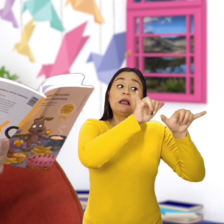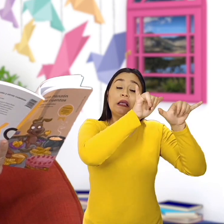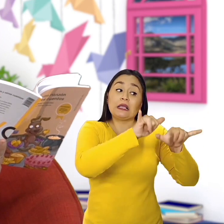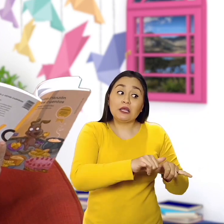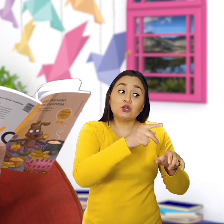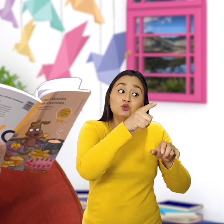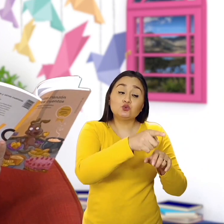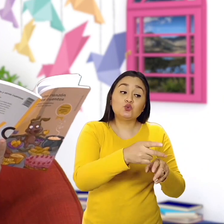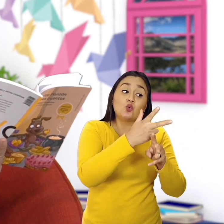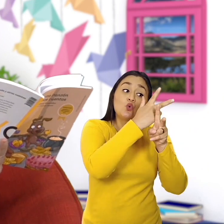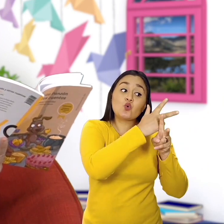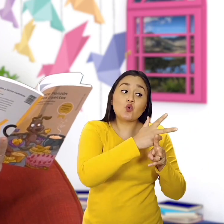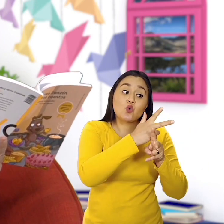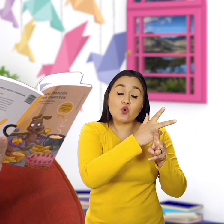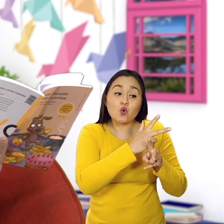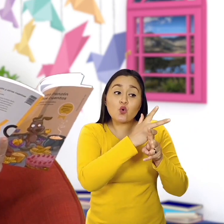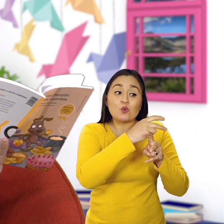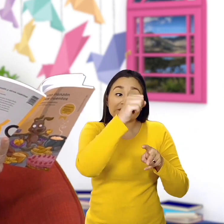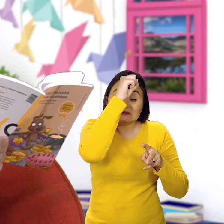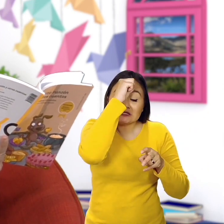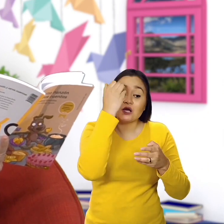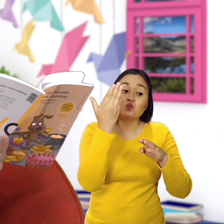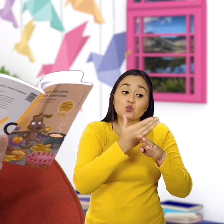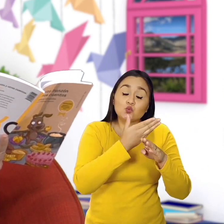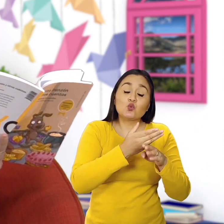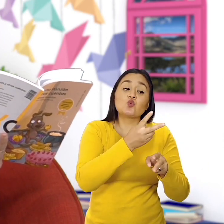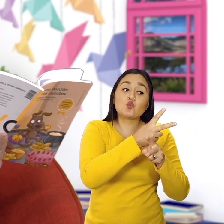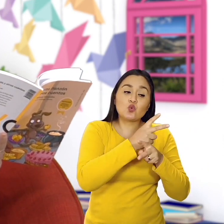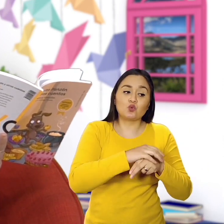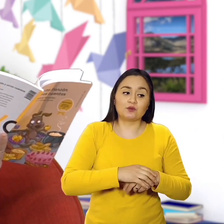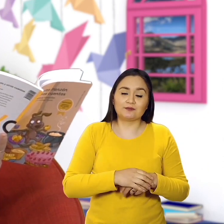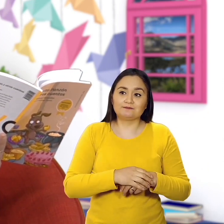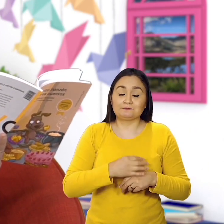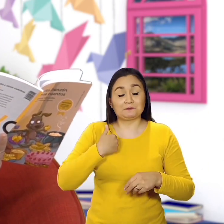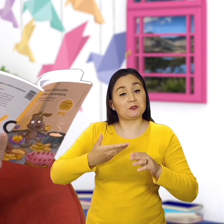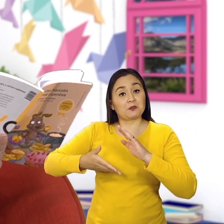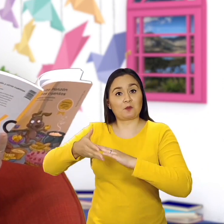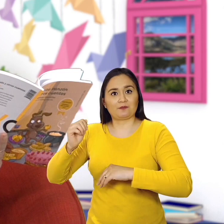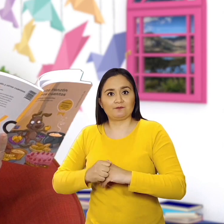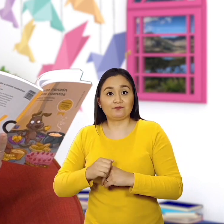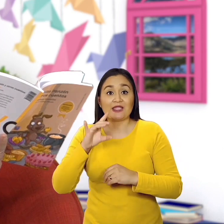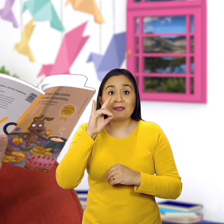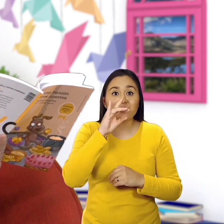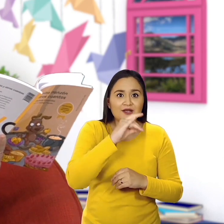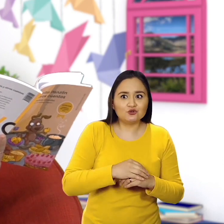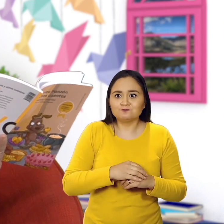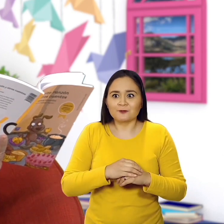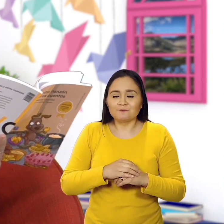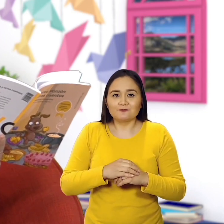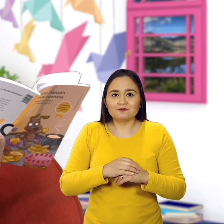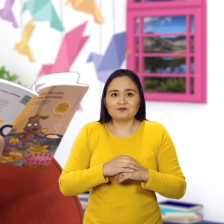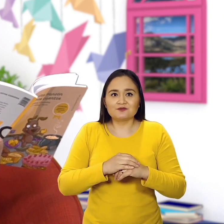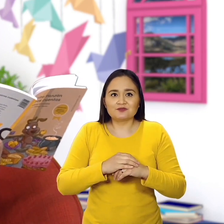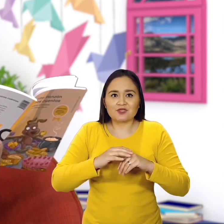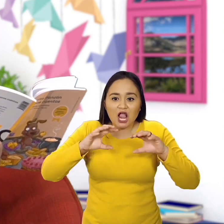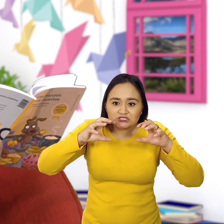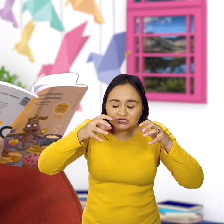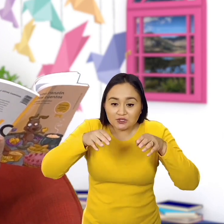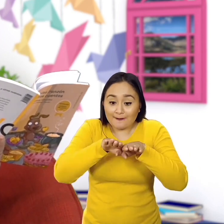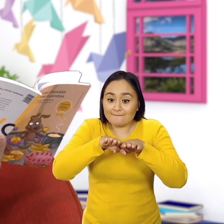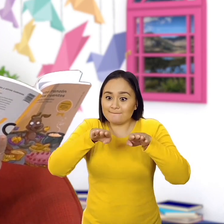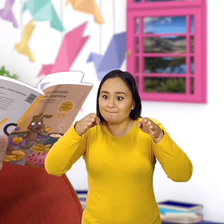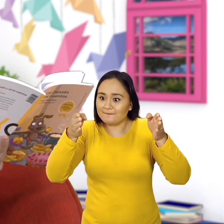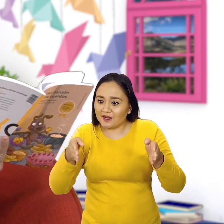favor, cuida el jamón. Y en cuanto salió Pantaleón, Perrito Panzón se tragó la